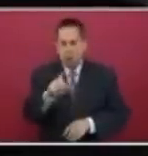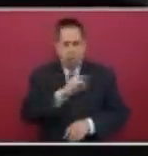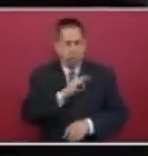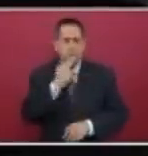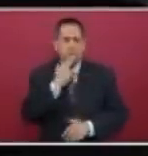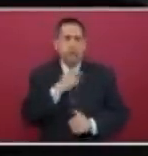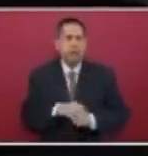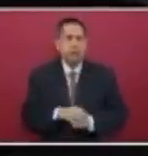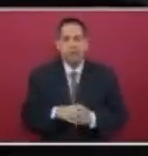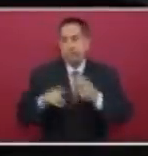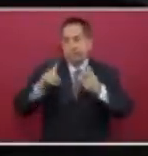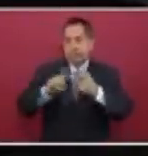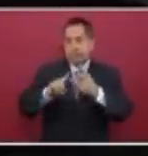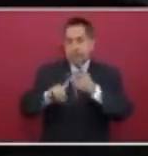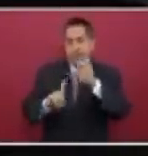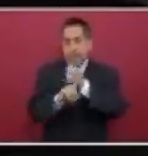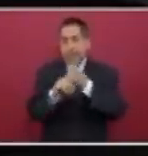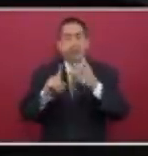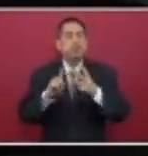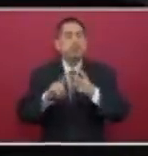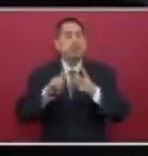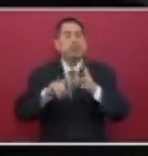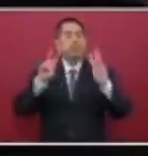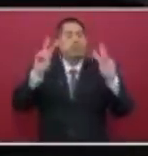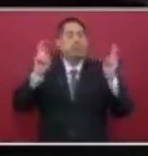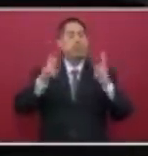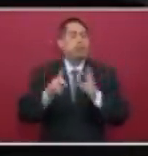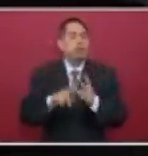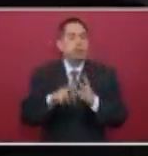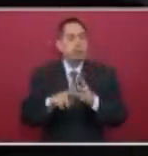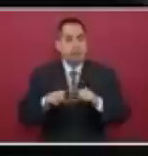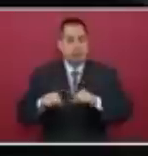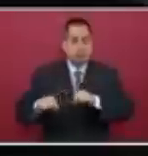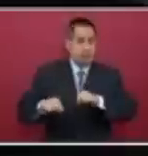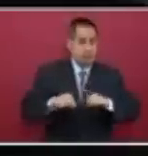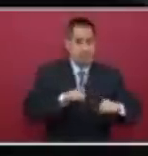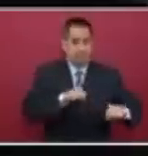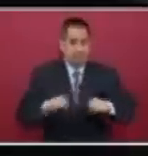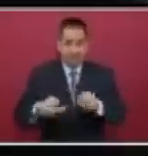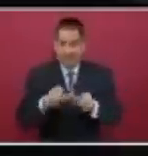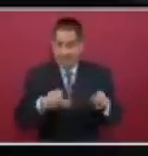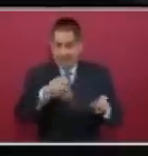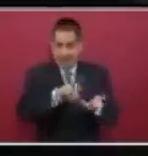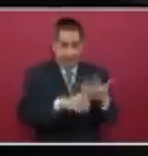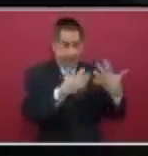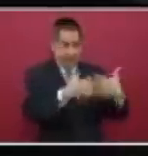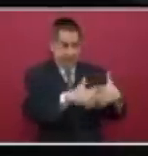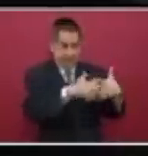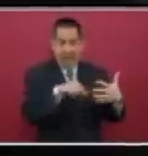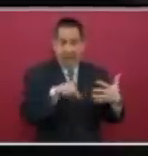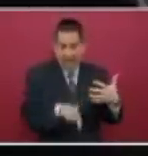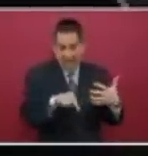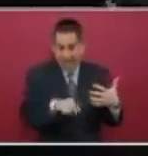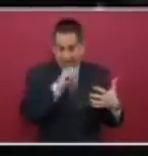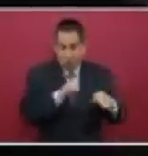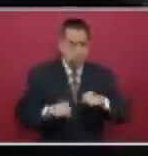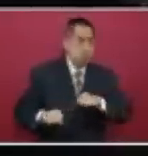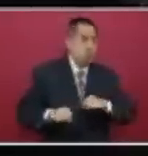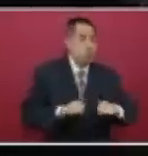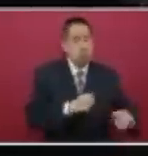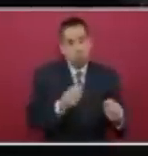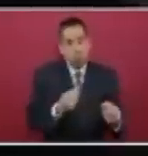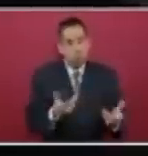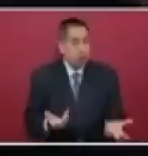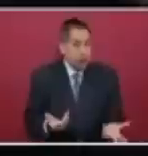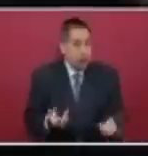la tercera gran problemática es el tema tecnológico evidentemente hay estudios de la propia comisión federal